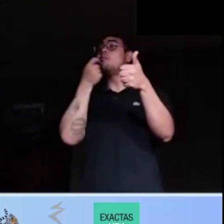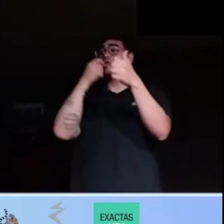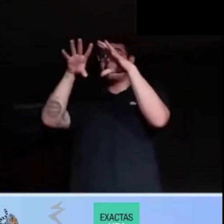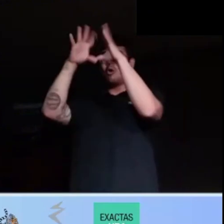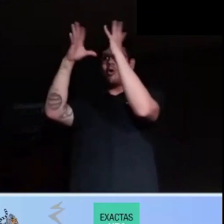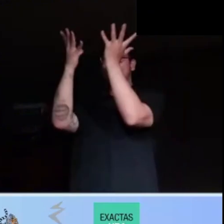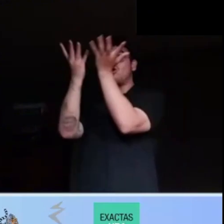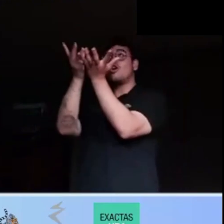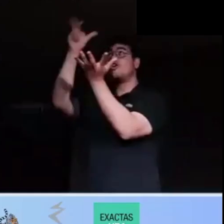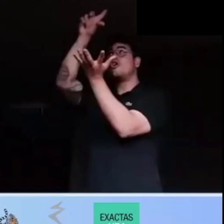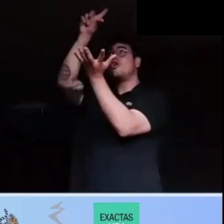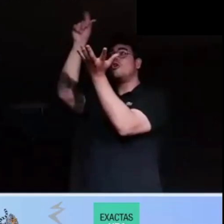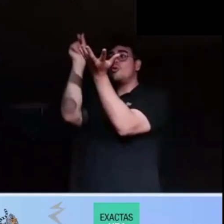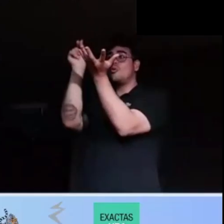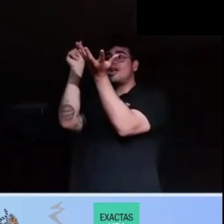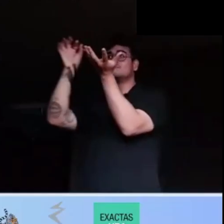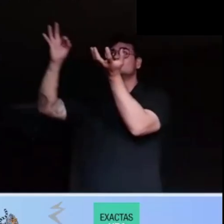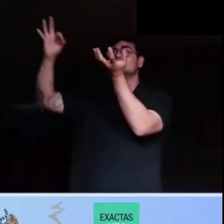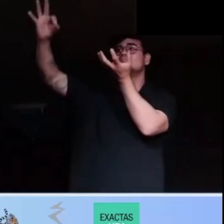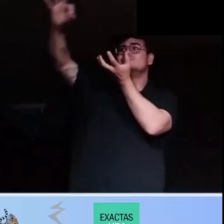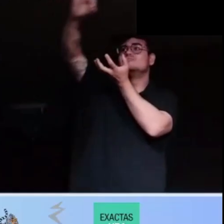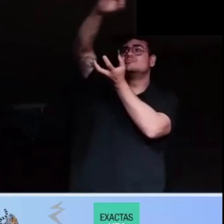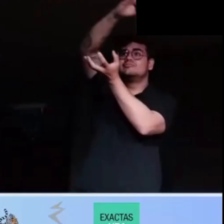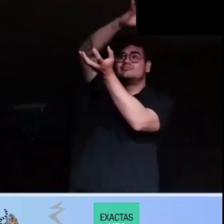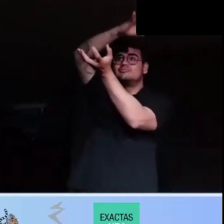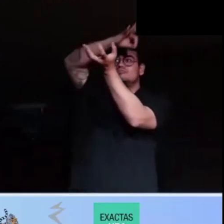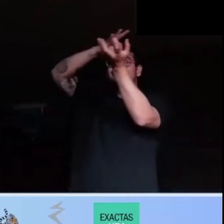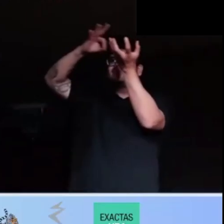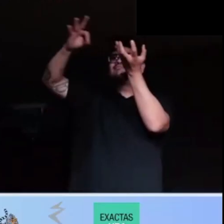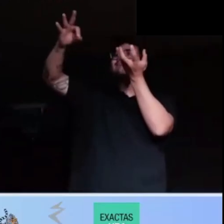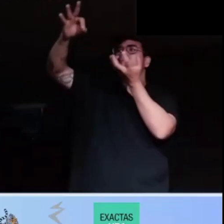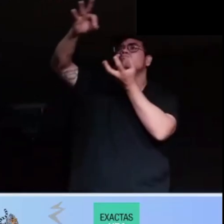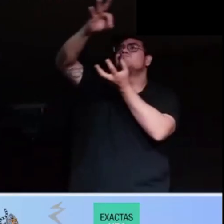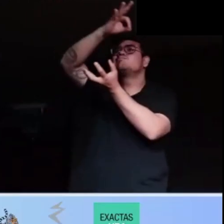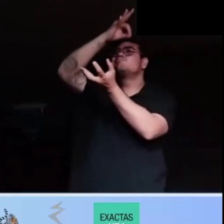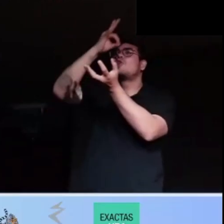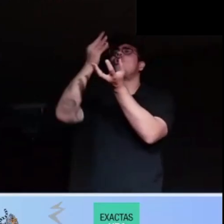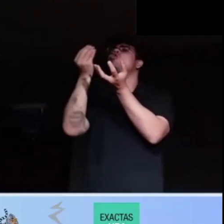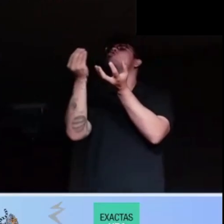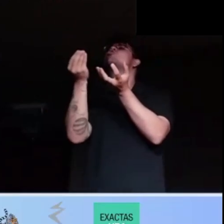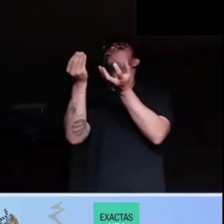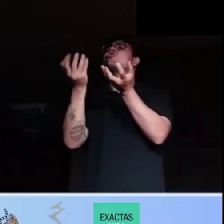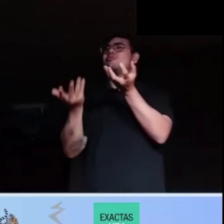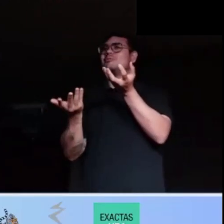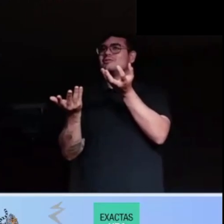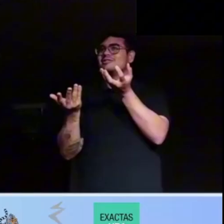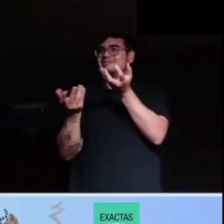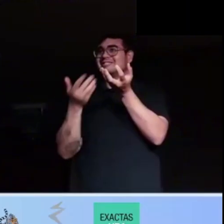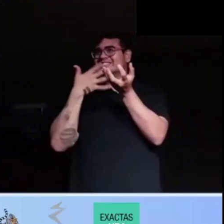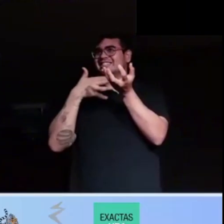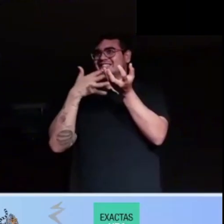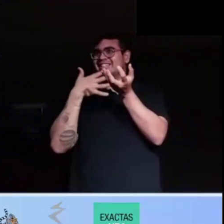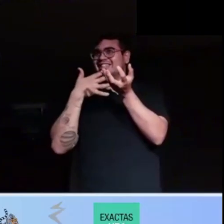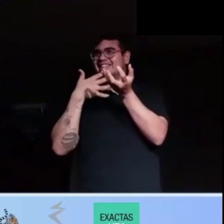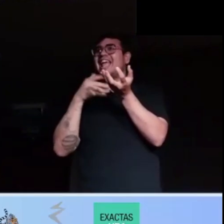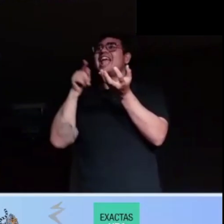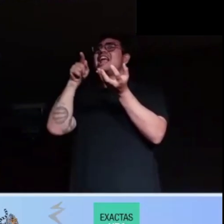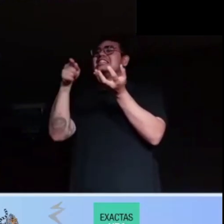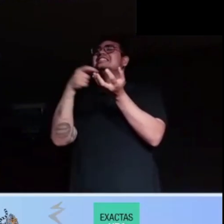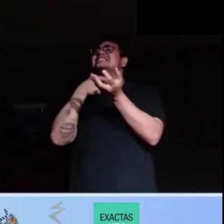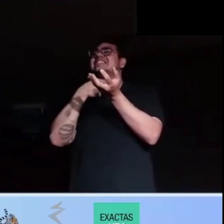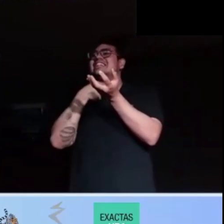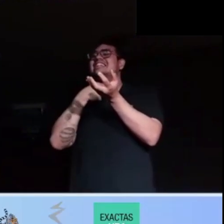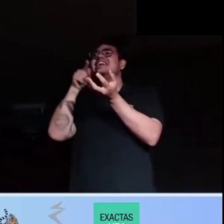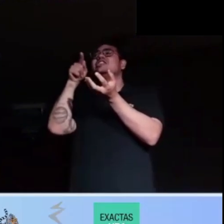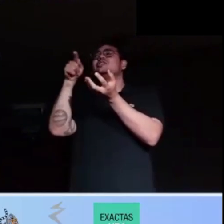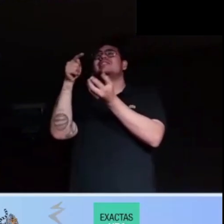salieron historias, ¿no? Las películas que han visto y cosas que son súper rescatables y que nos van a hacer que también podamos pensar actividades